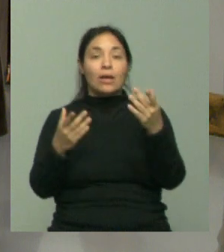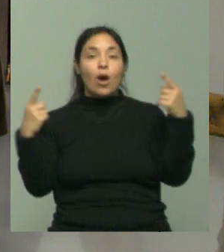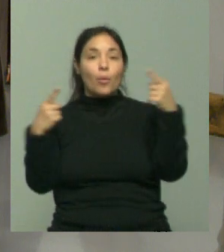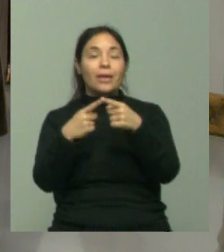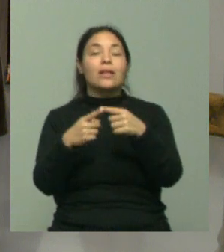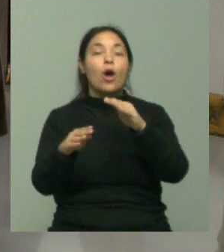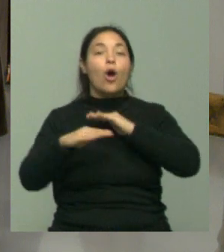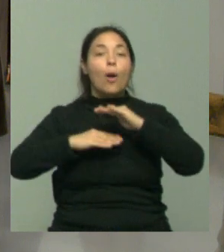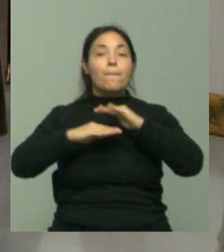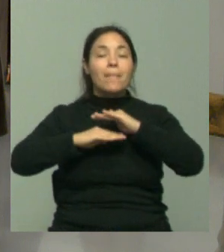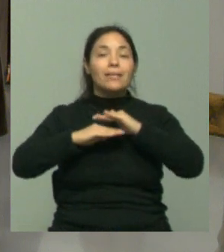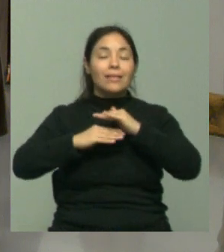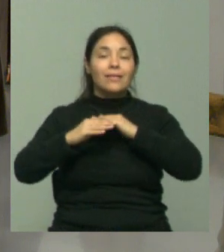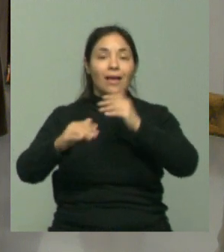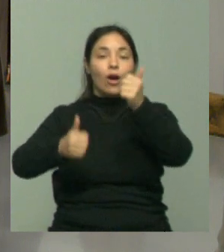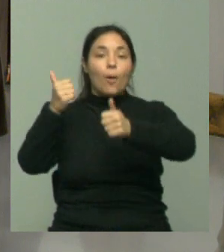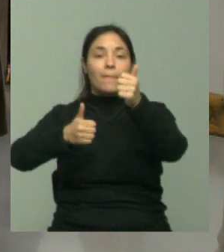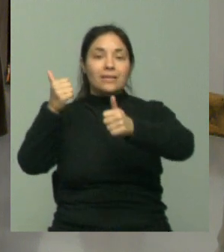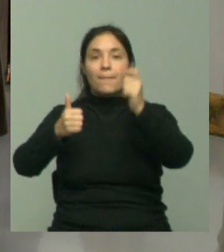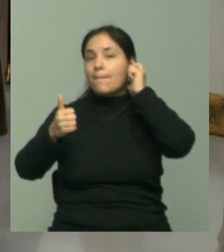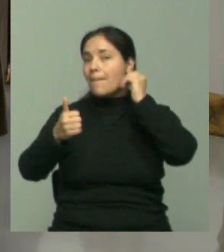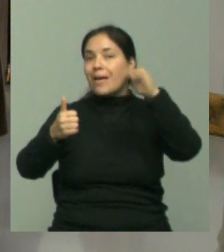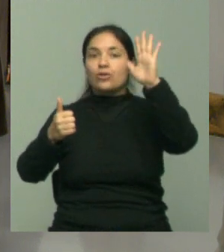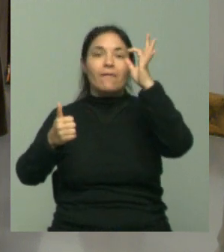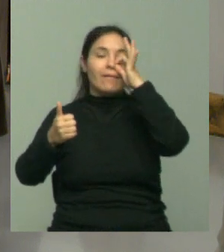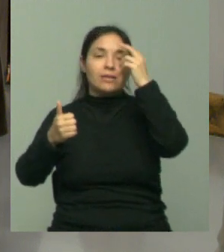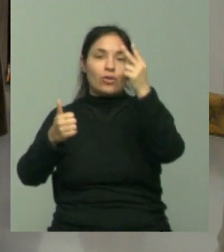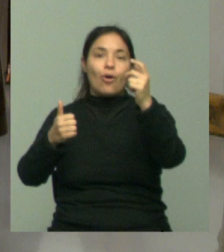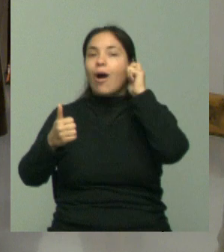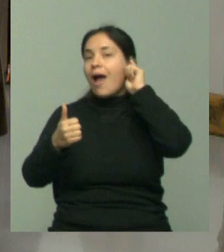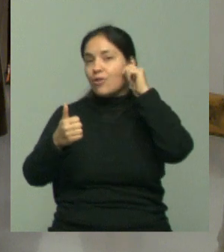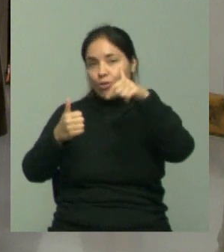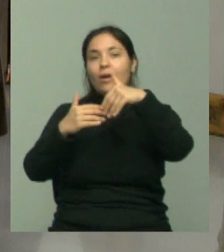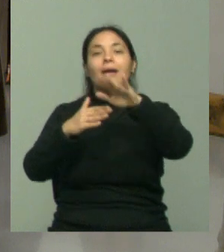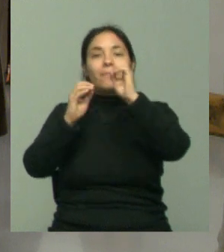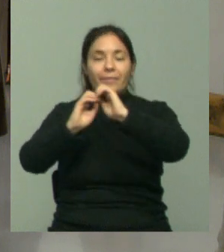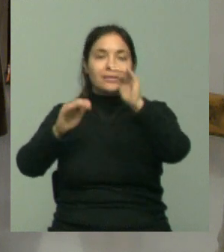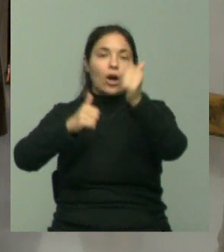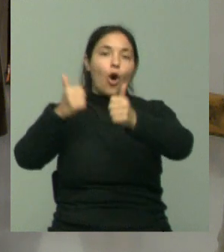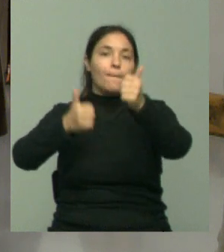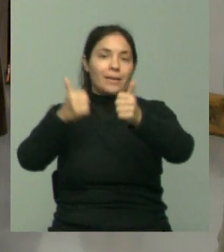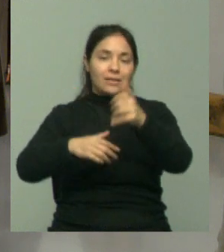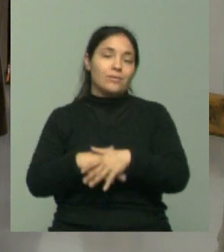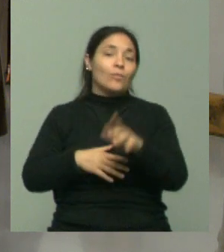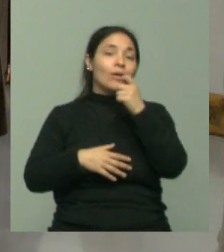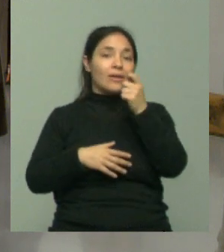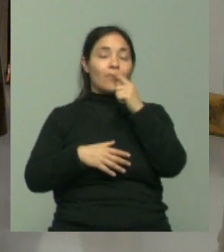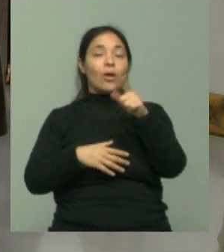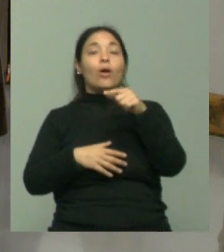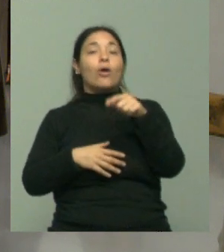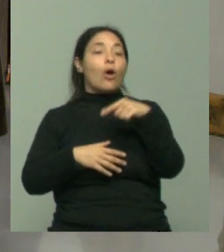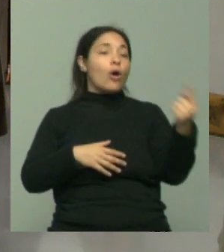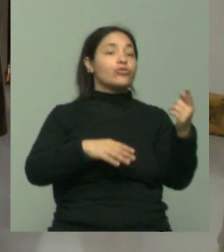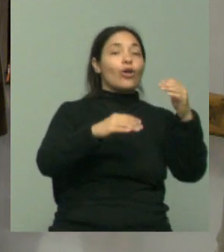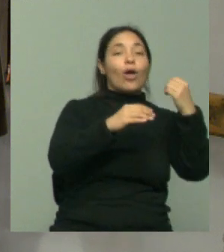cuando uno ya es mayor, y es mayor después de los 22 años. Ah, claro. ¿Sí? Entonces, quizá con 22 años en otro deporte ya lleva